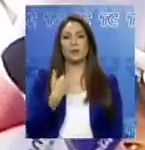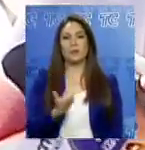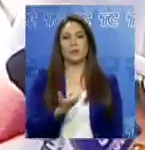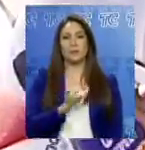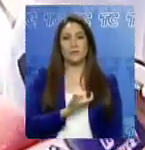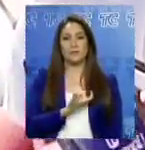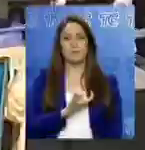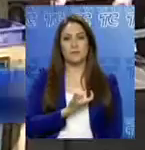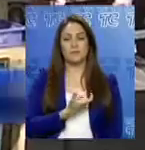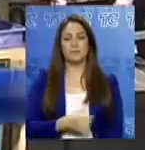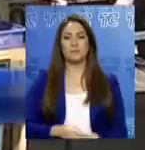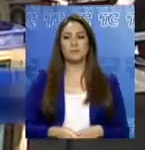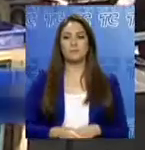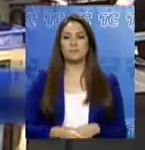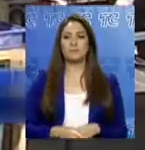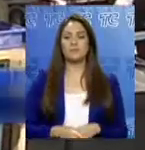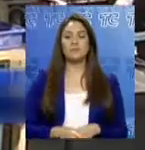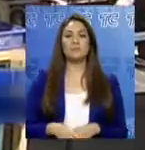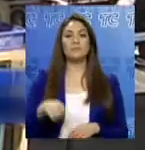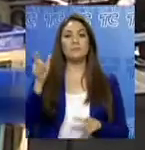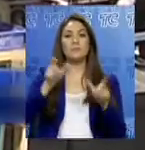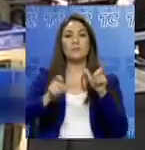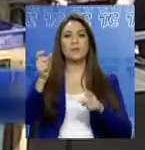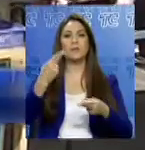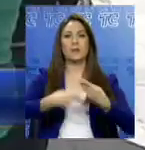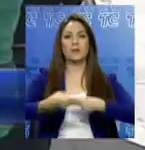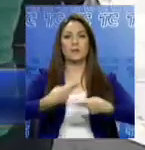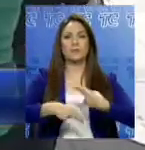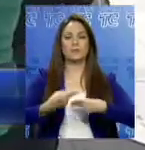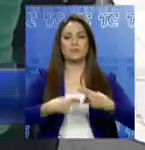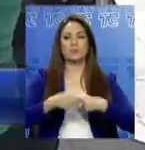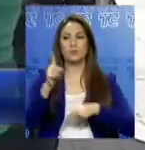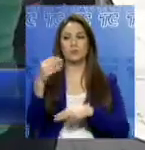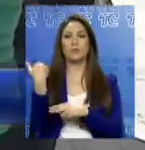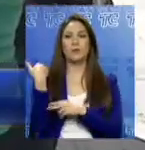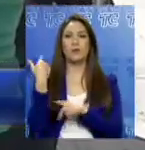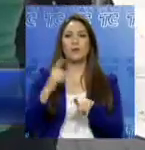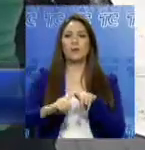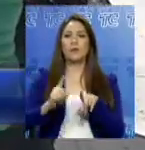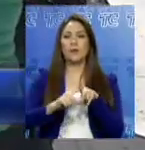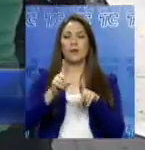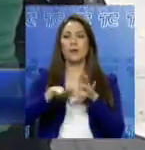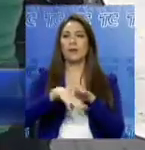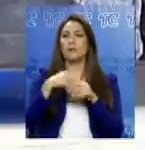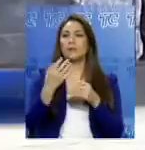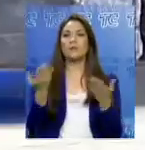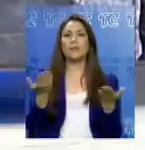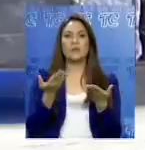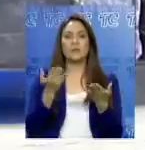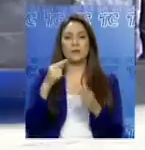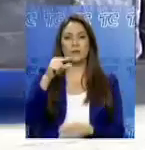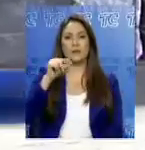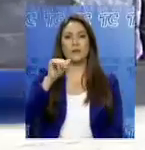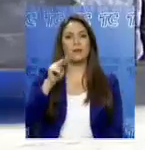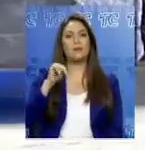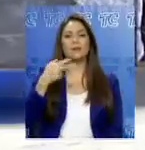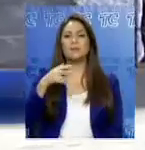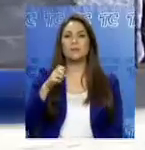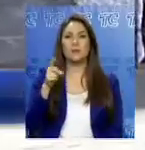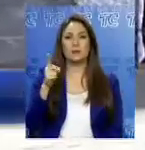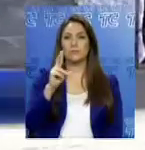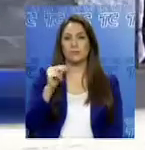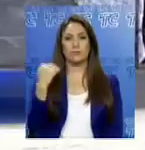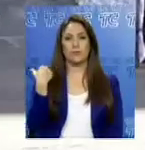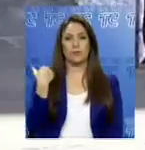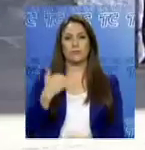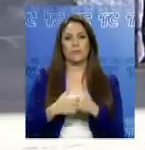al evento con el Santo Padre. En cuanto a los comerciantes de artículos católicos que por tradición se han ubicado en los exteriores del Templo del Quinche, el día de la visita no